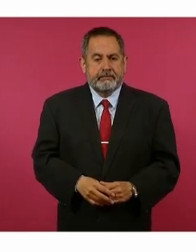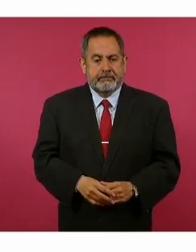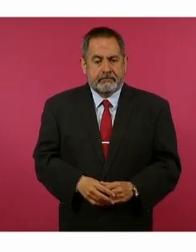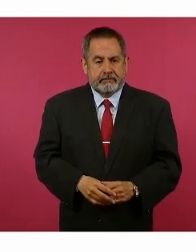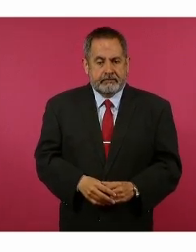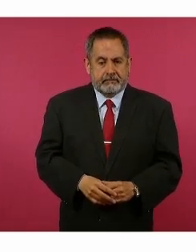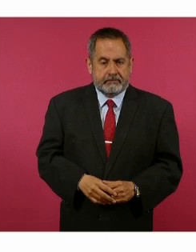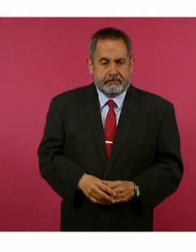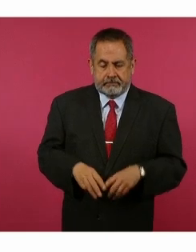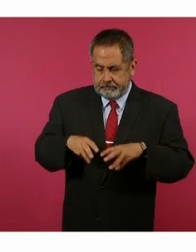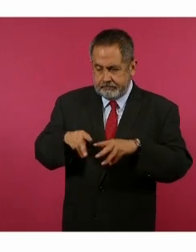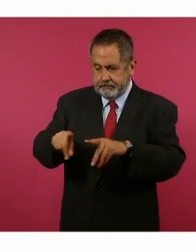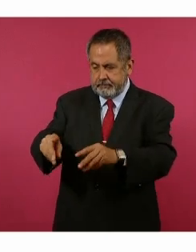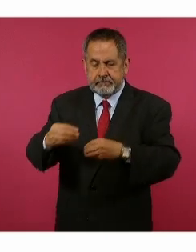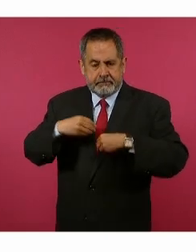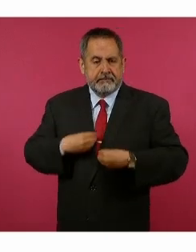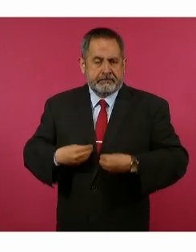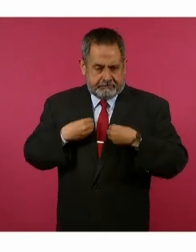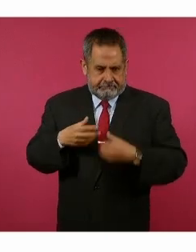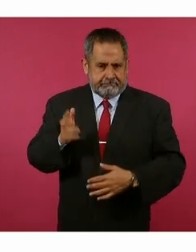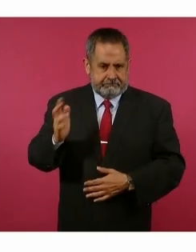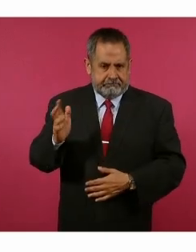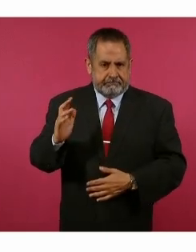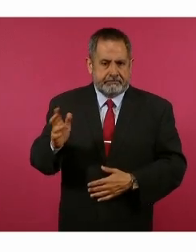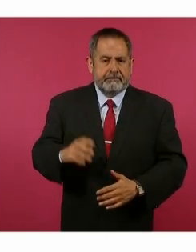Yo sembrando vida, sí, ya lo planteé.